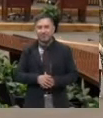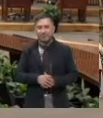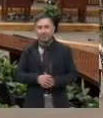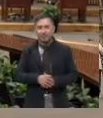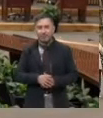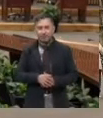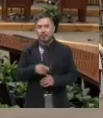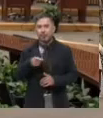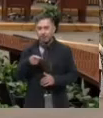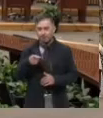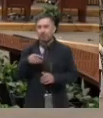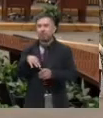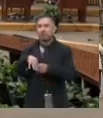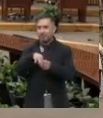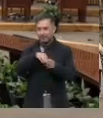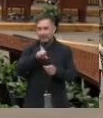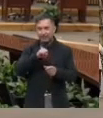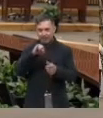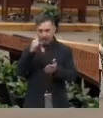Es aprobado